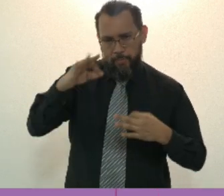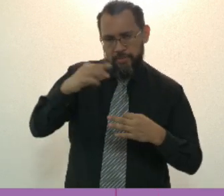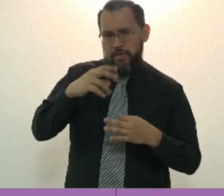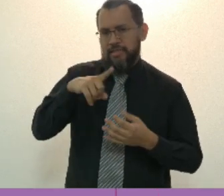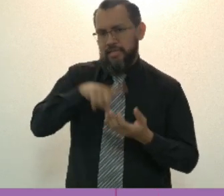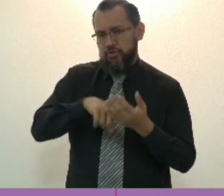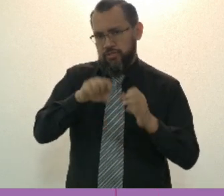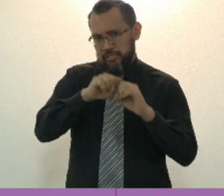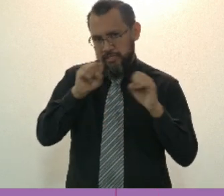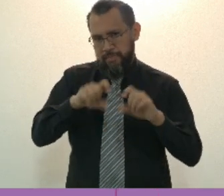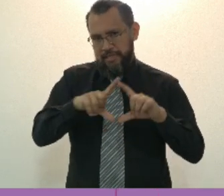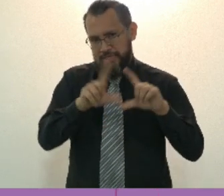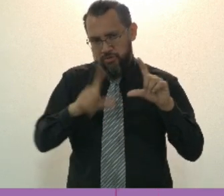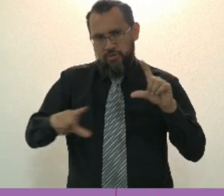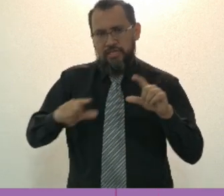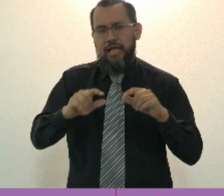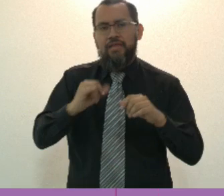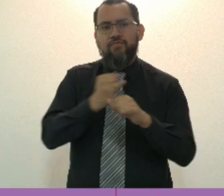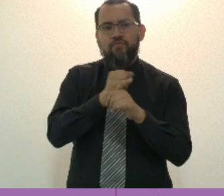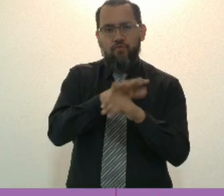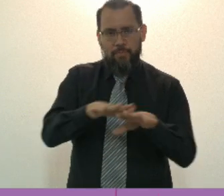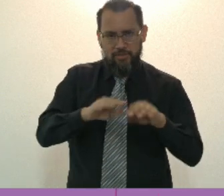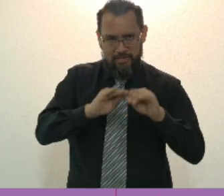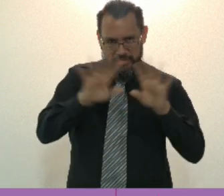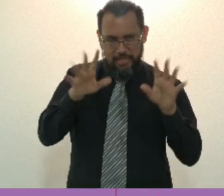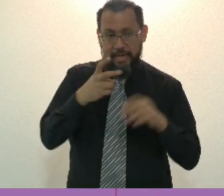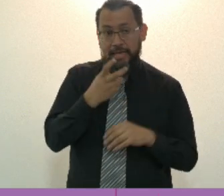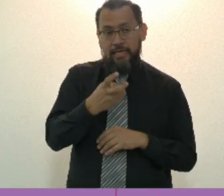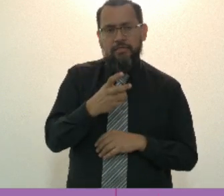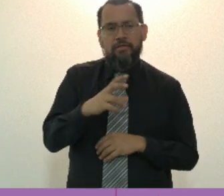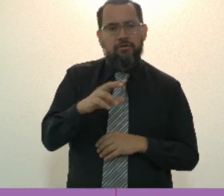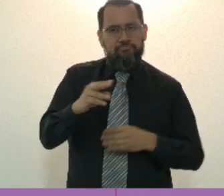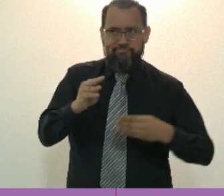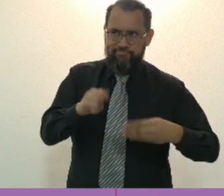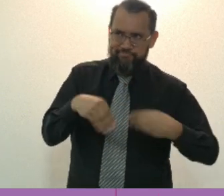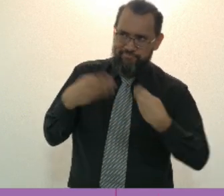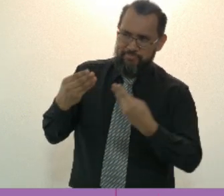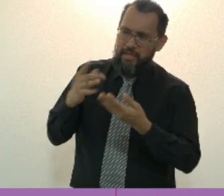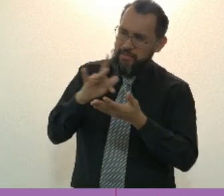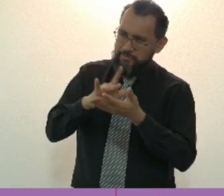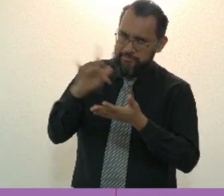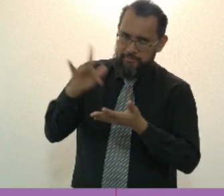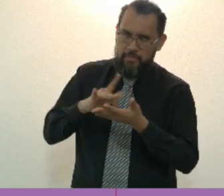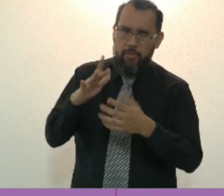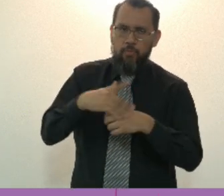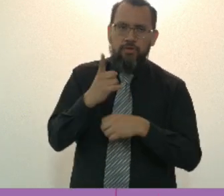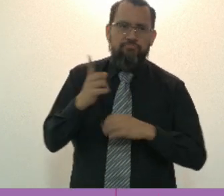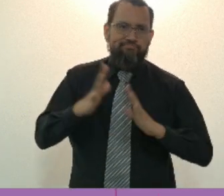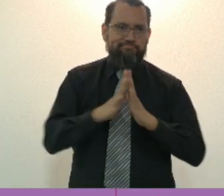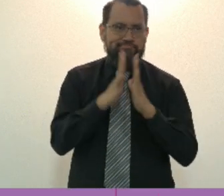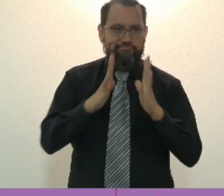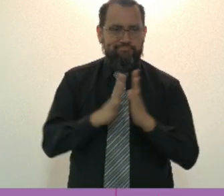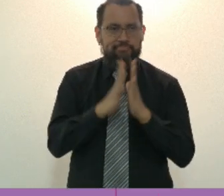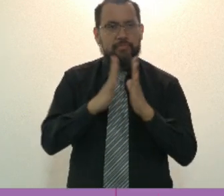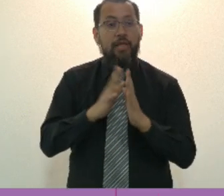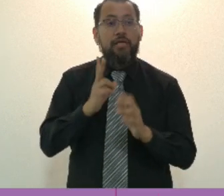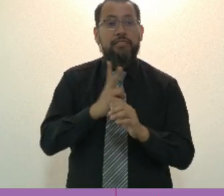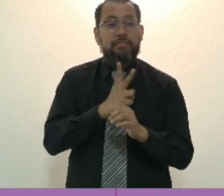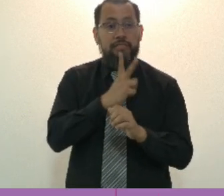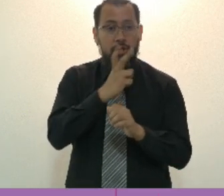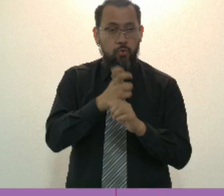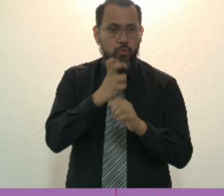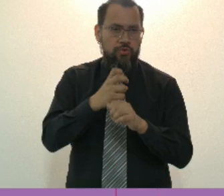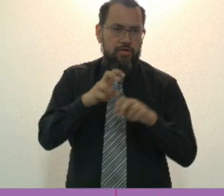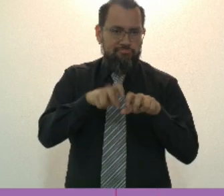Transparencia, entregarles este cordial agradecimiento por su destacada participación en la segunda sesión